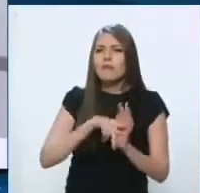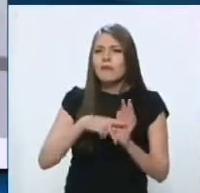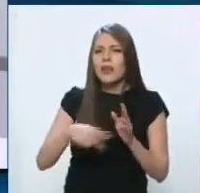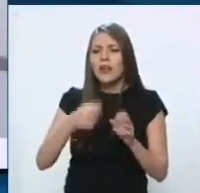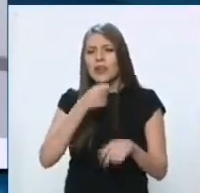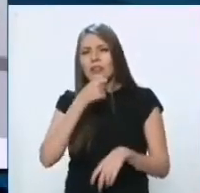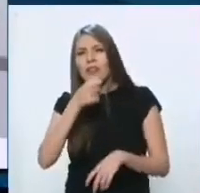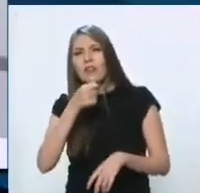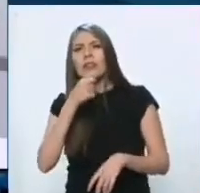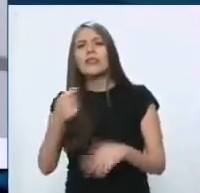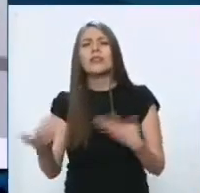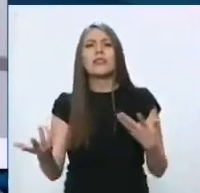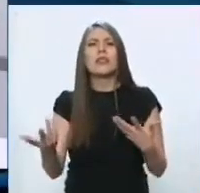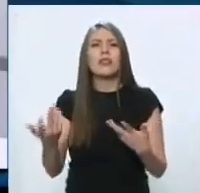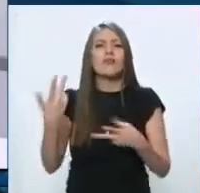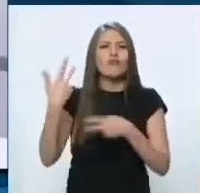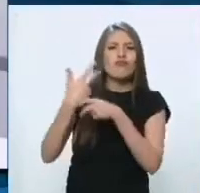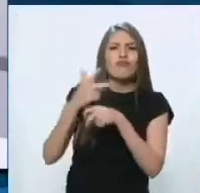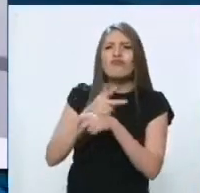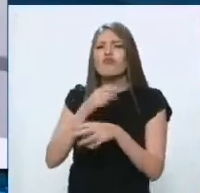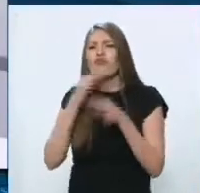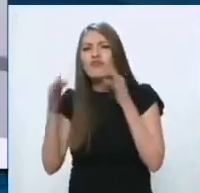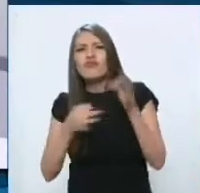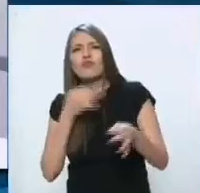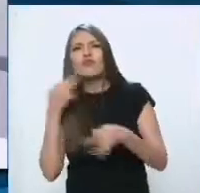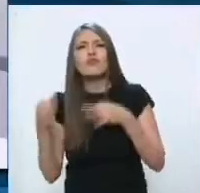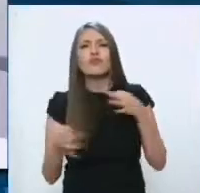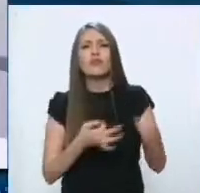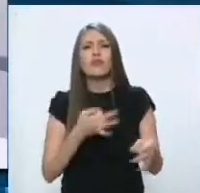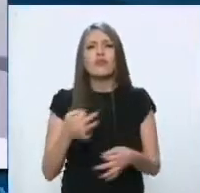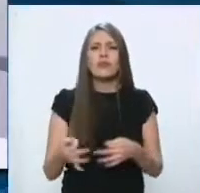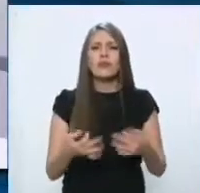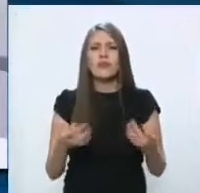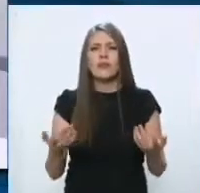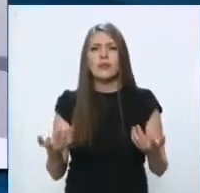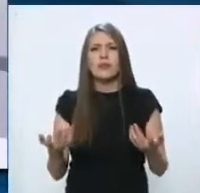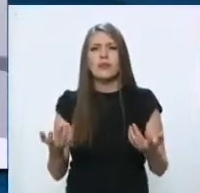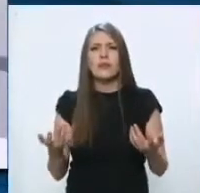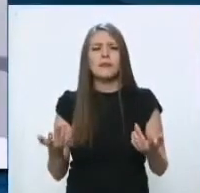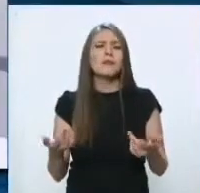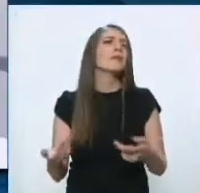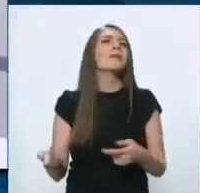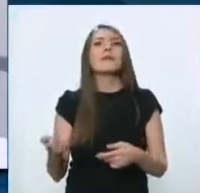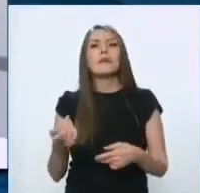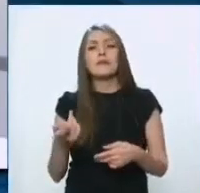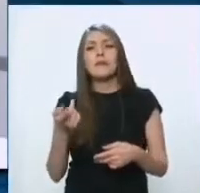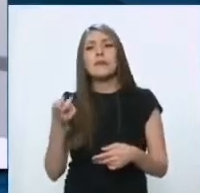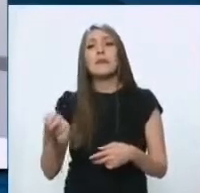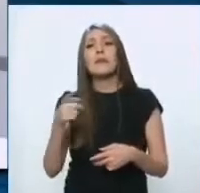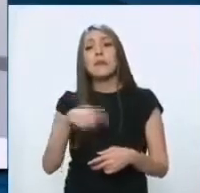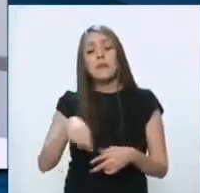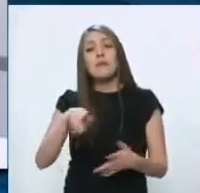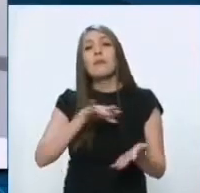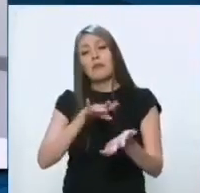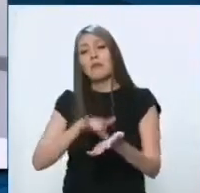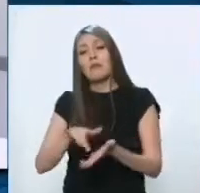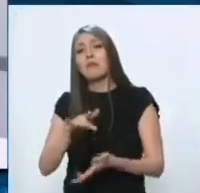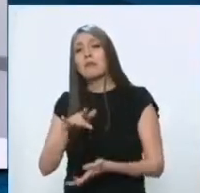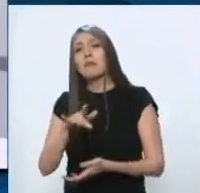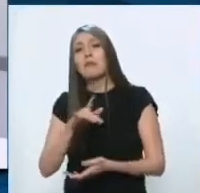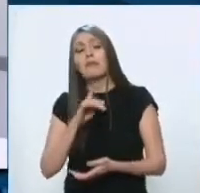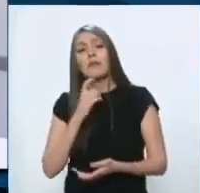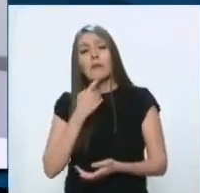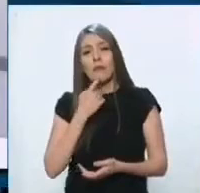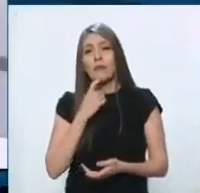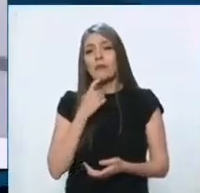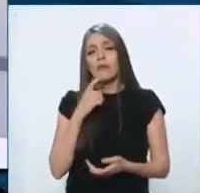de medios de comunicación. Yo estuve en la jornada y luego me pasé a Reforma, y ambos pues apoyaron a López Obrador en su momento.